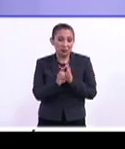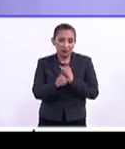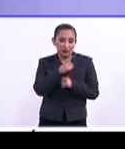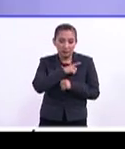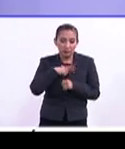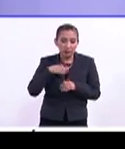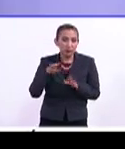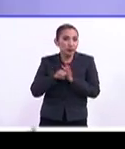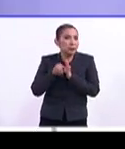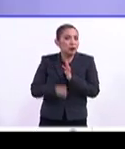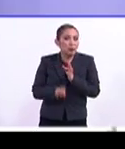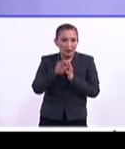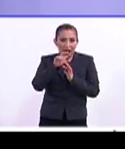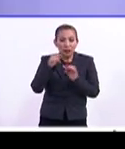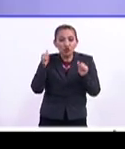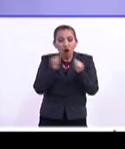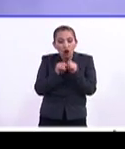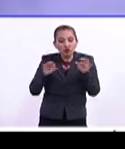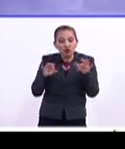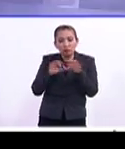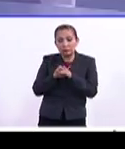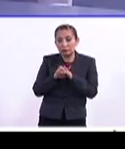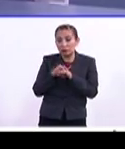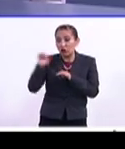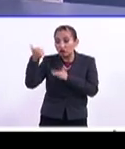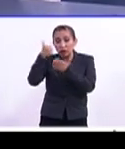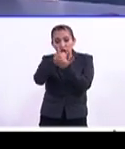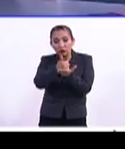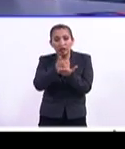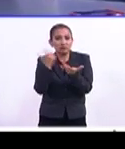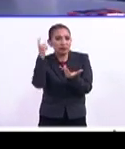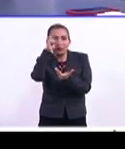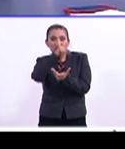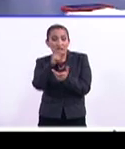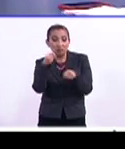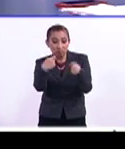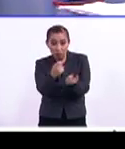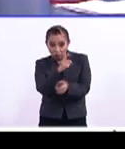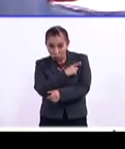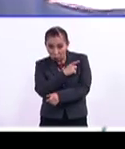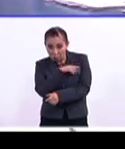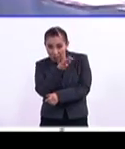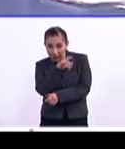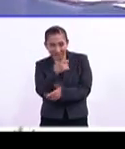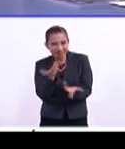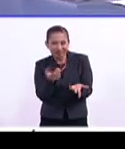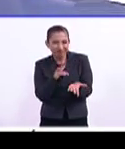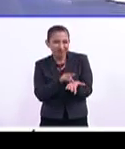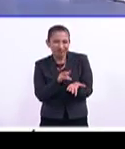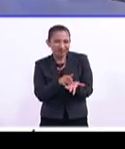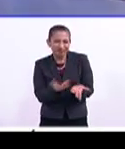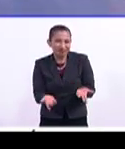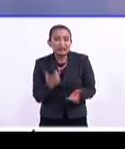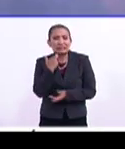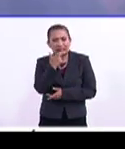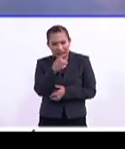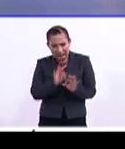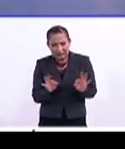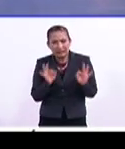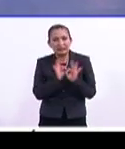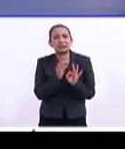tenemos que hacer, como las que ya mencionaba, difícilmente va a cuajar, ¿no? O sea, si es importante el